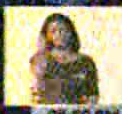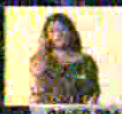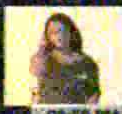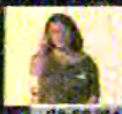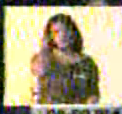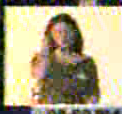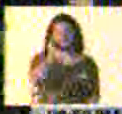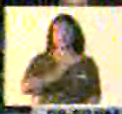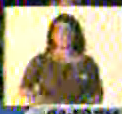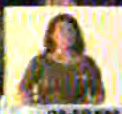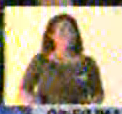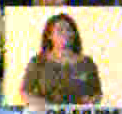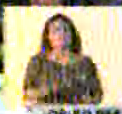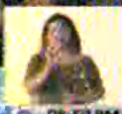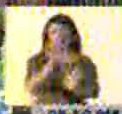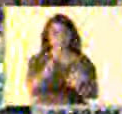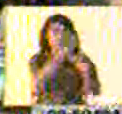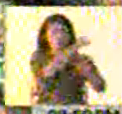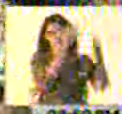No hay nadie.